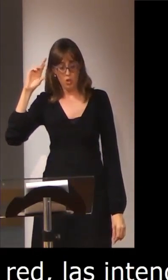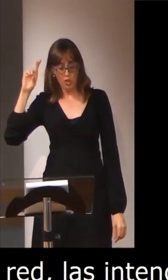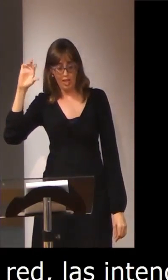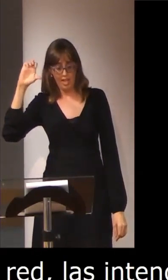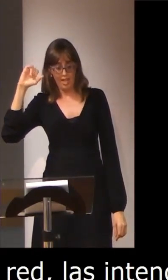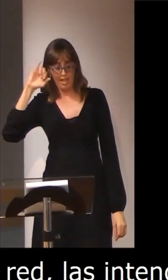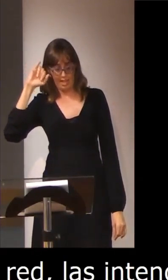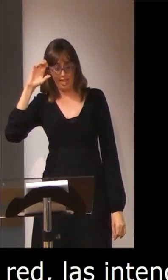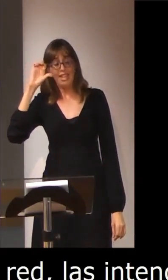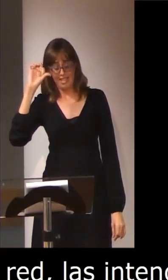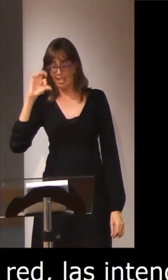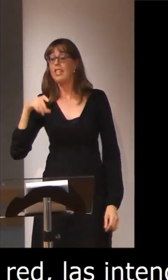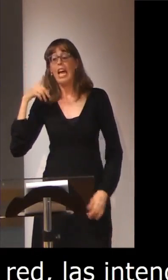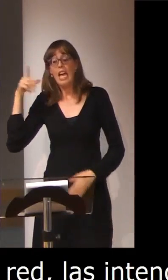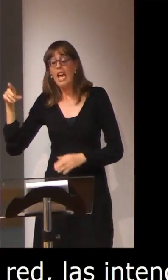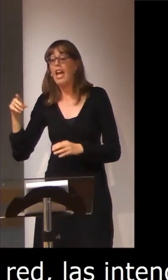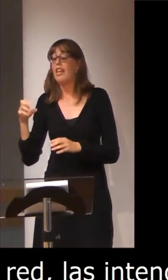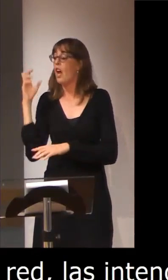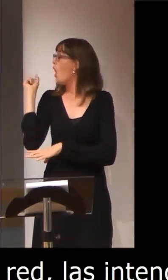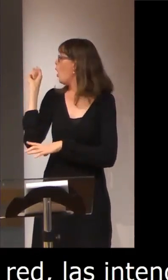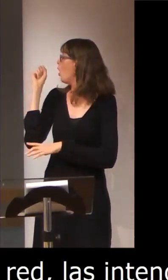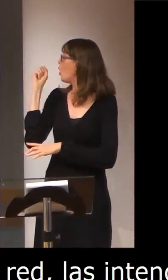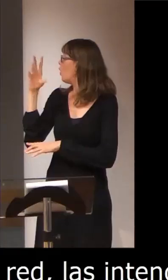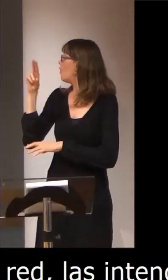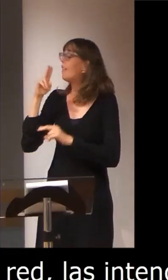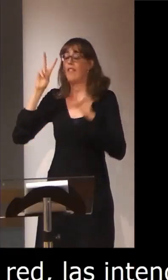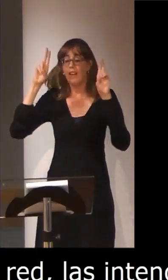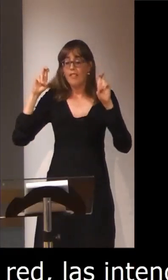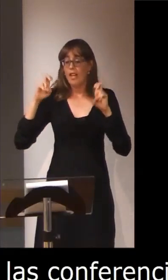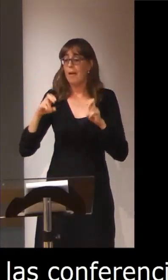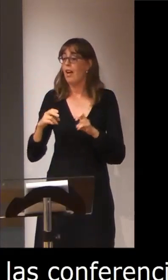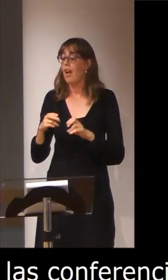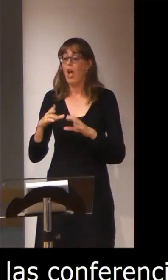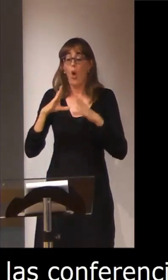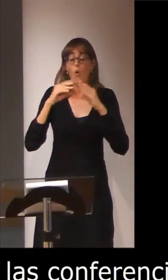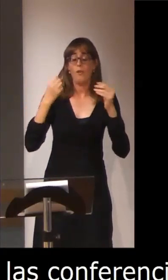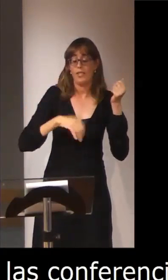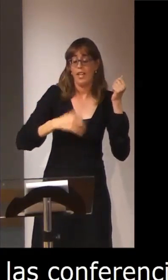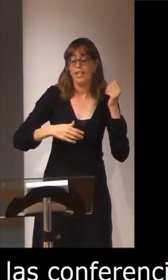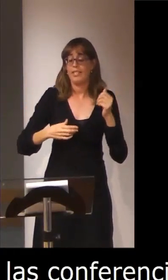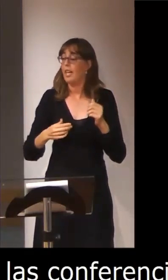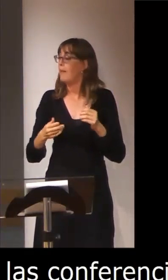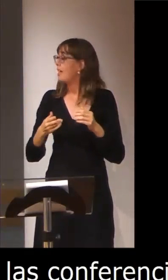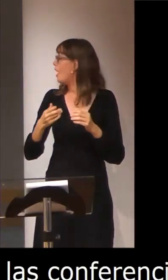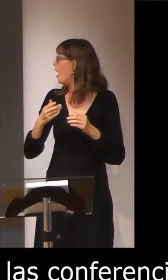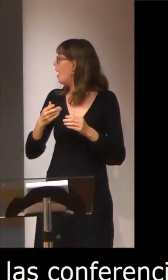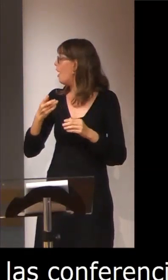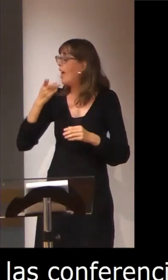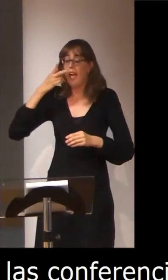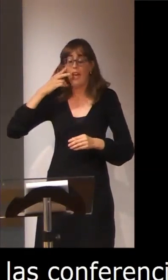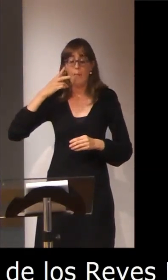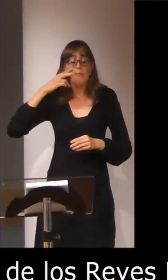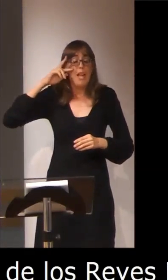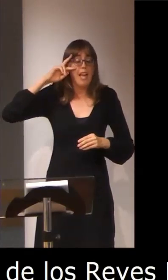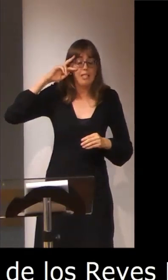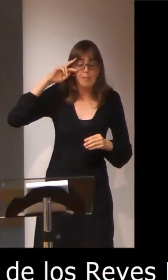sería impartida por Isabel de los Reyes Rodríguez Ortiz y trataría sobre, en este caso, la